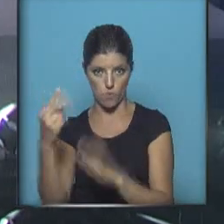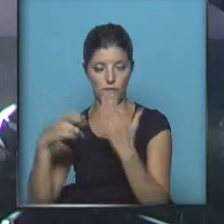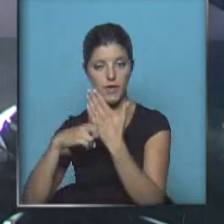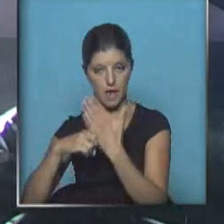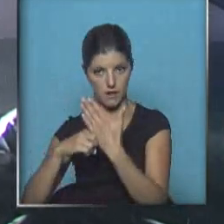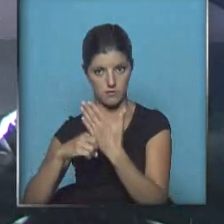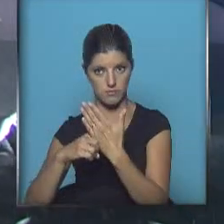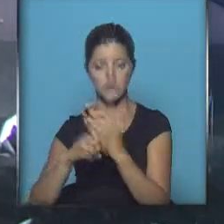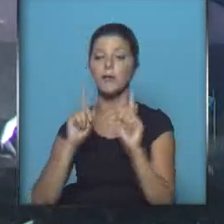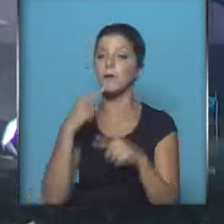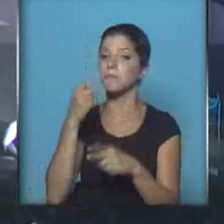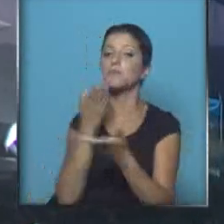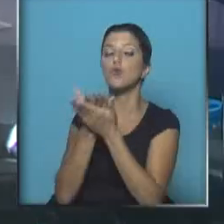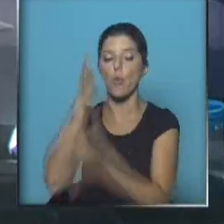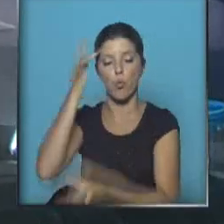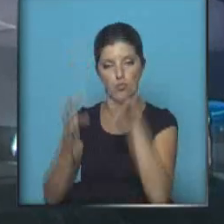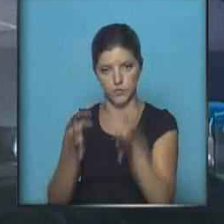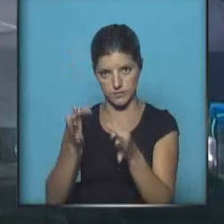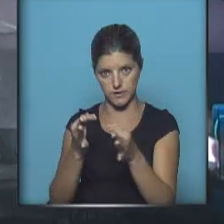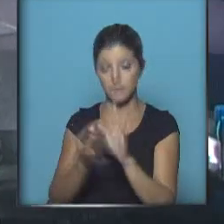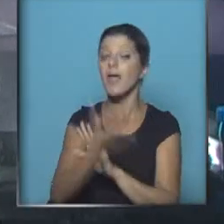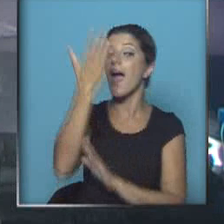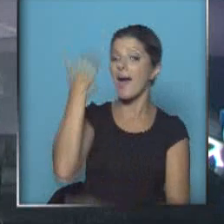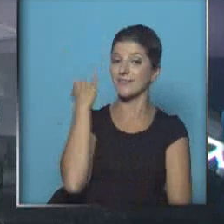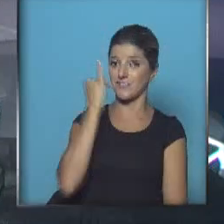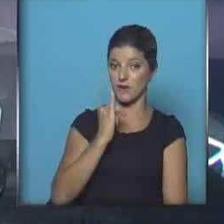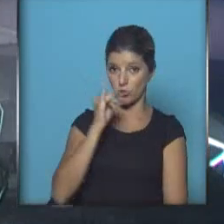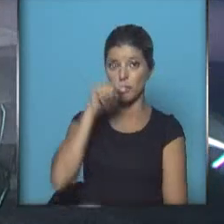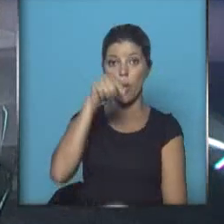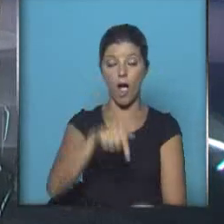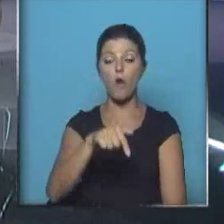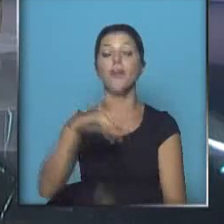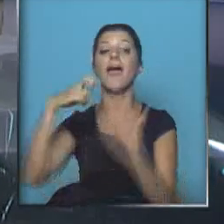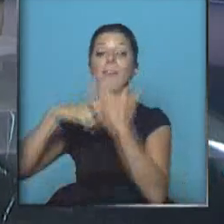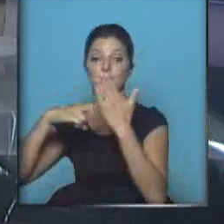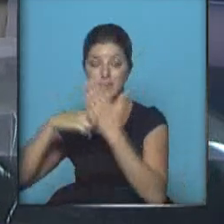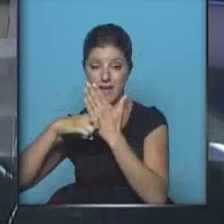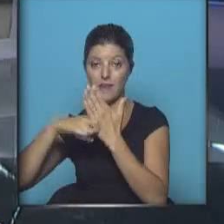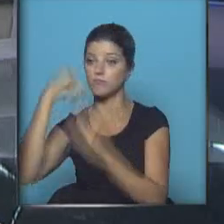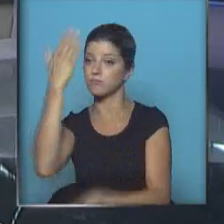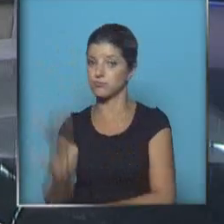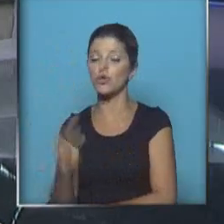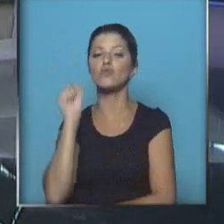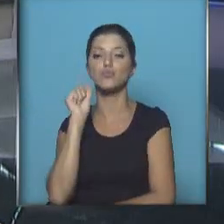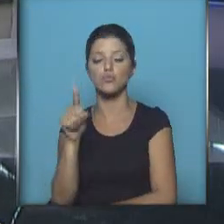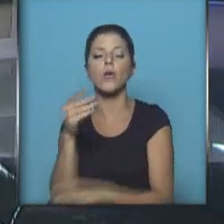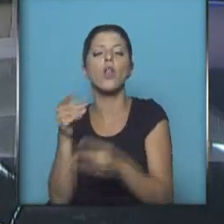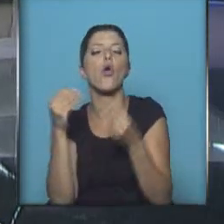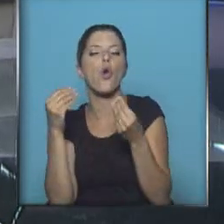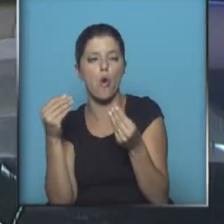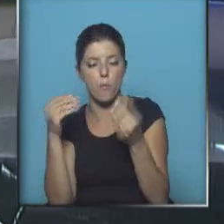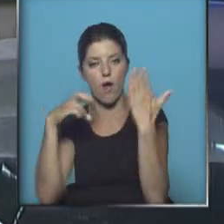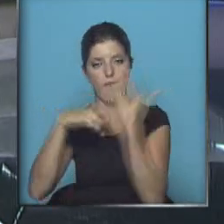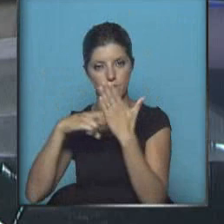Nisman y bregó para que haya justicia. Lo habíamos adelantado, el perfil ahora del fiscal Alberto Nisman. ¿De qué manera el